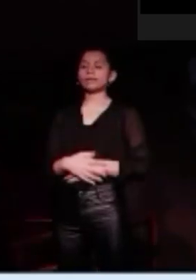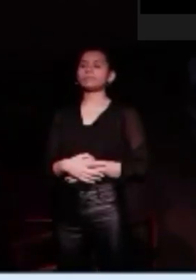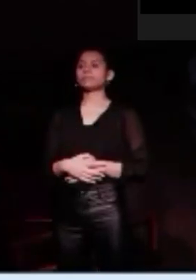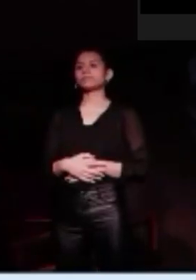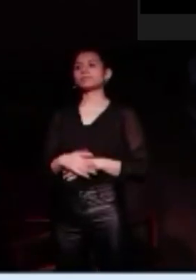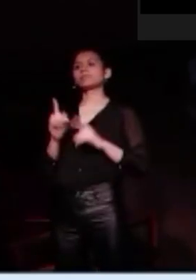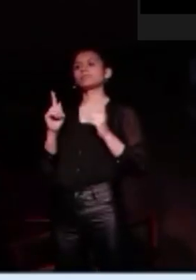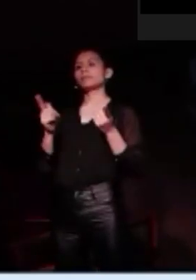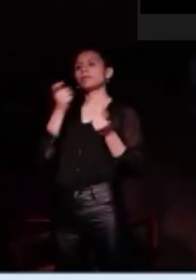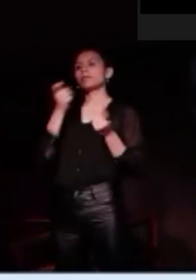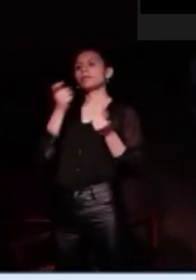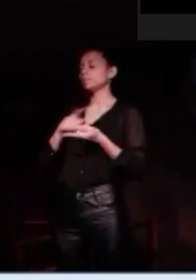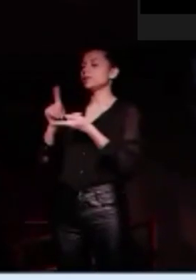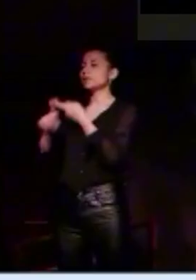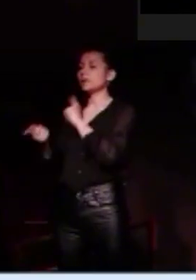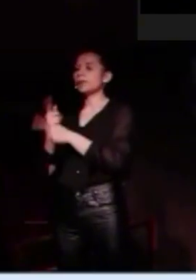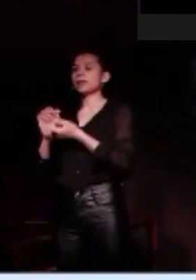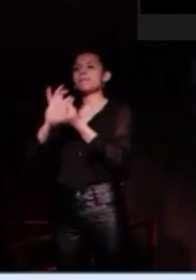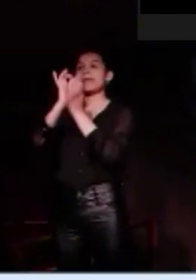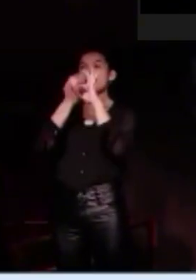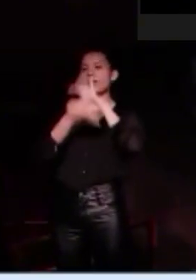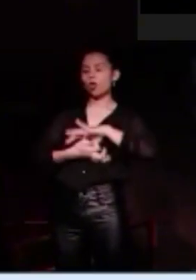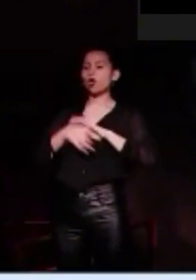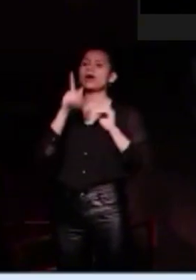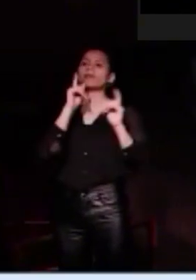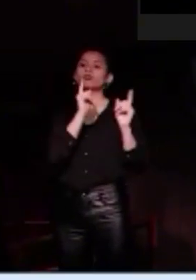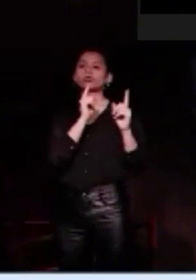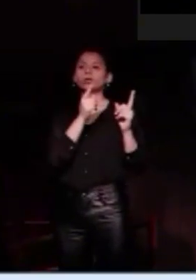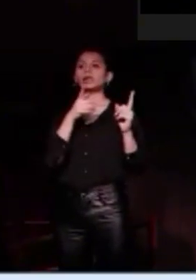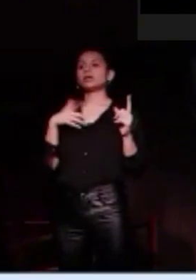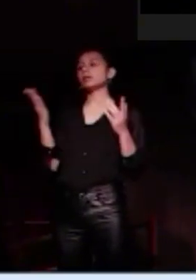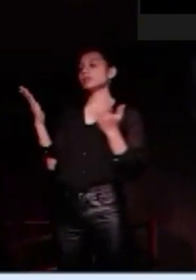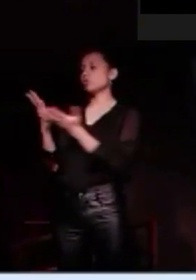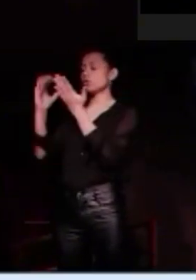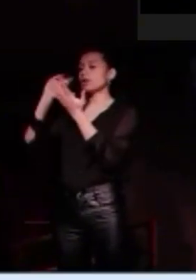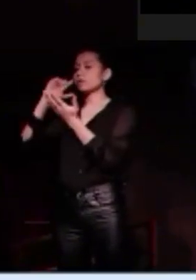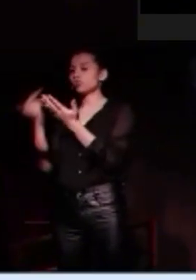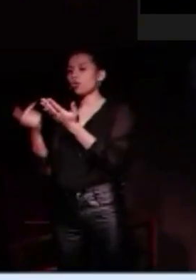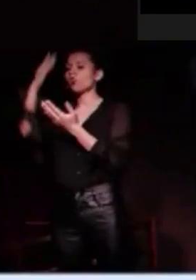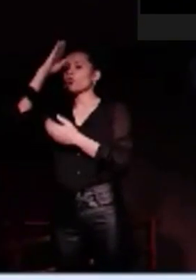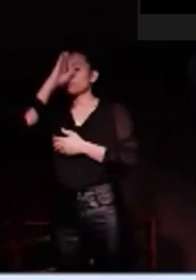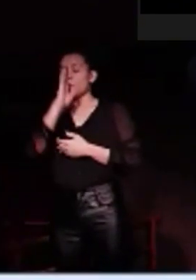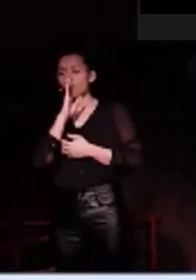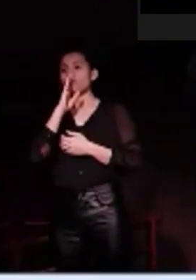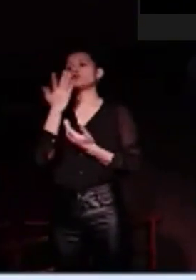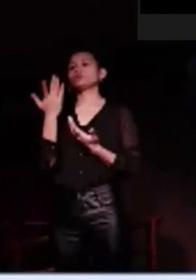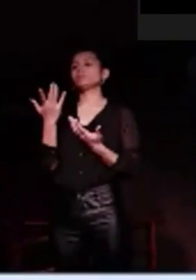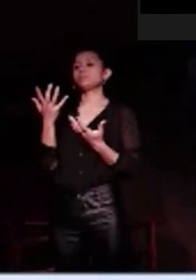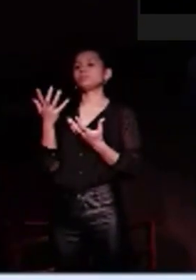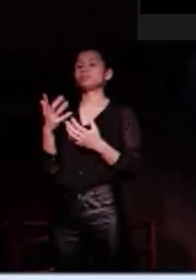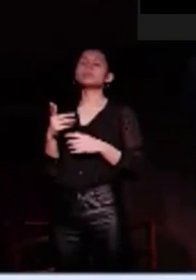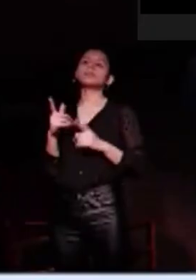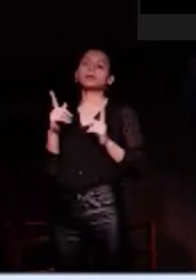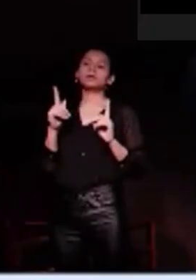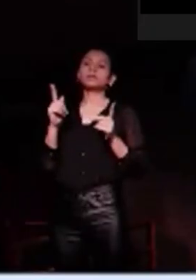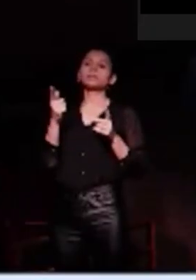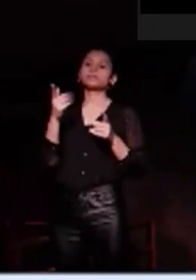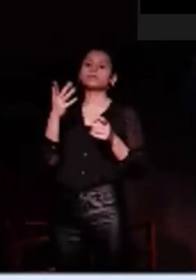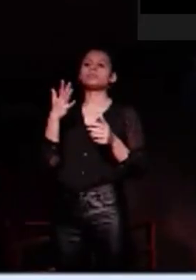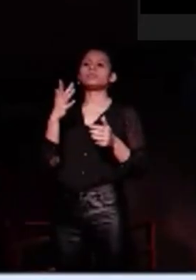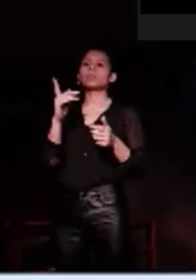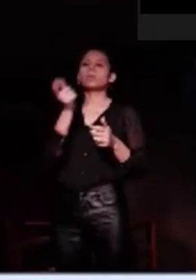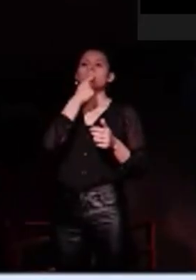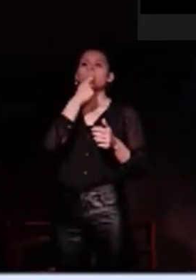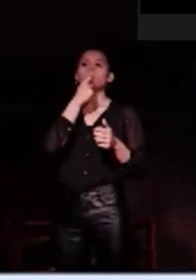pedagogas, intérpretes de lengua de señas argentina en las escuelas, los estudiantes sordos hipoacúsicos. Y el contexto de volvimos a incluir a